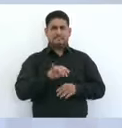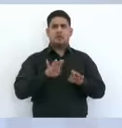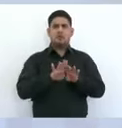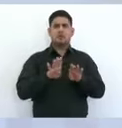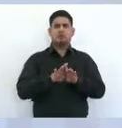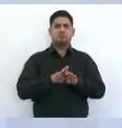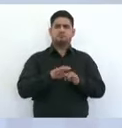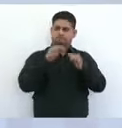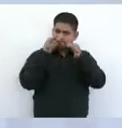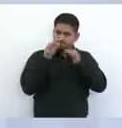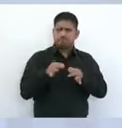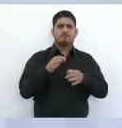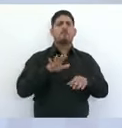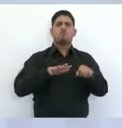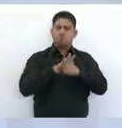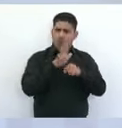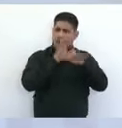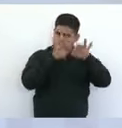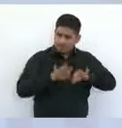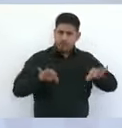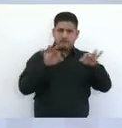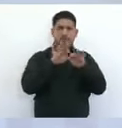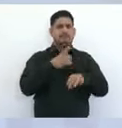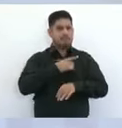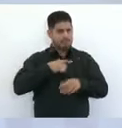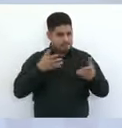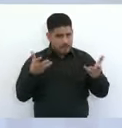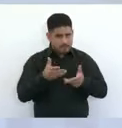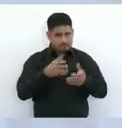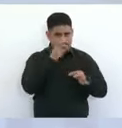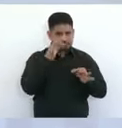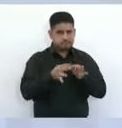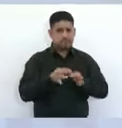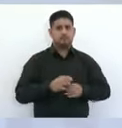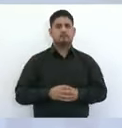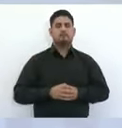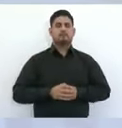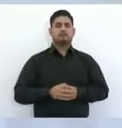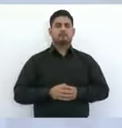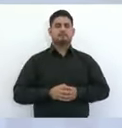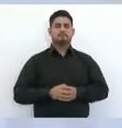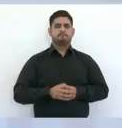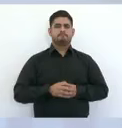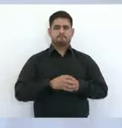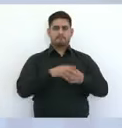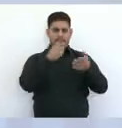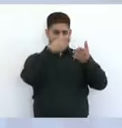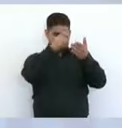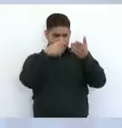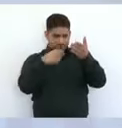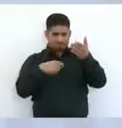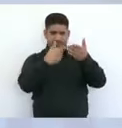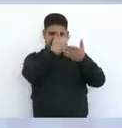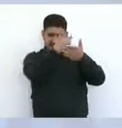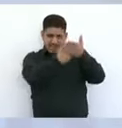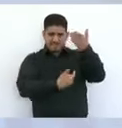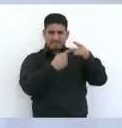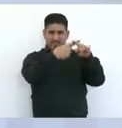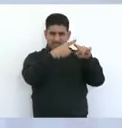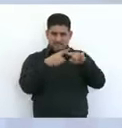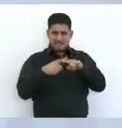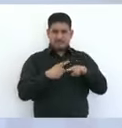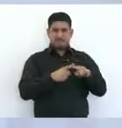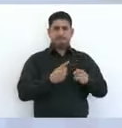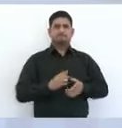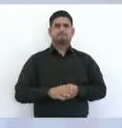estrictamente prioritarias para la población. Y con ese catálogo, con ese